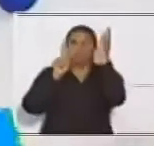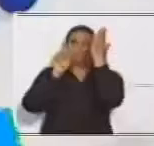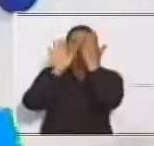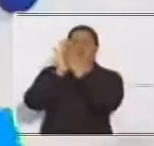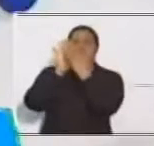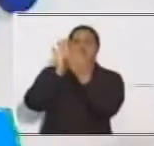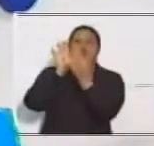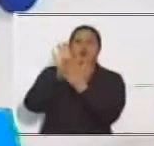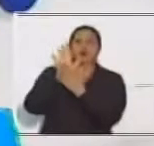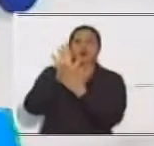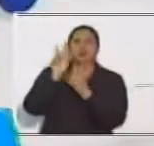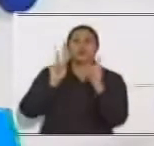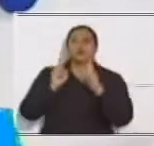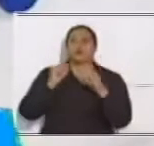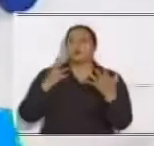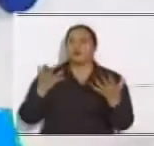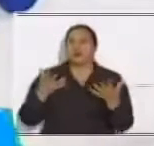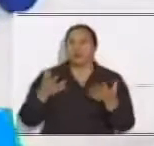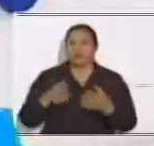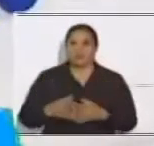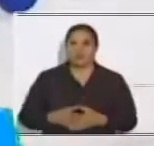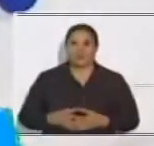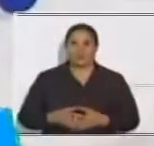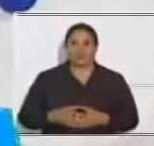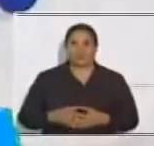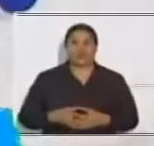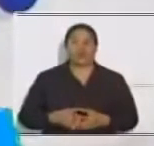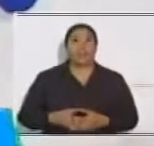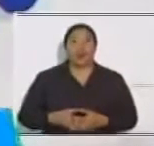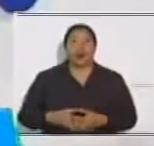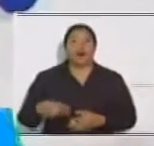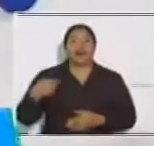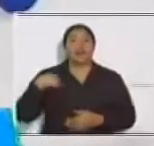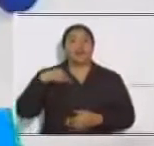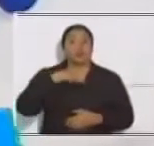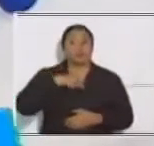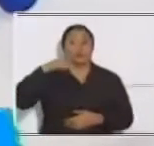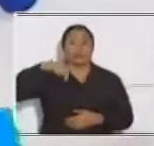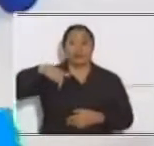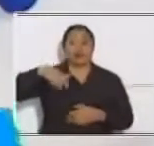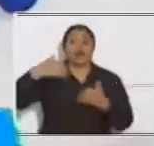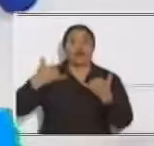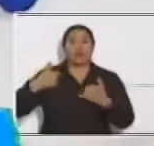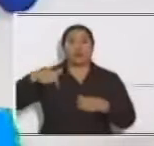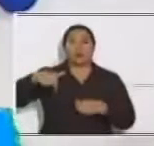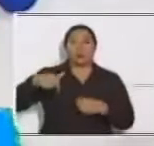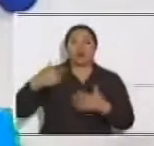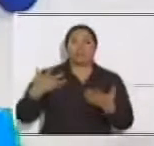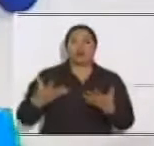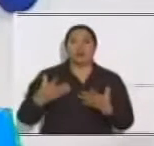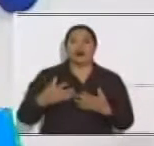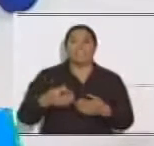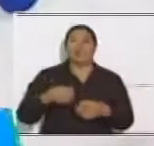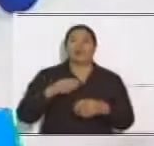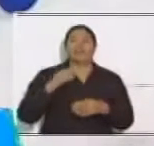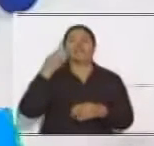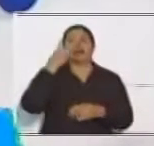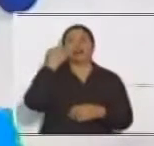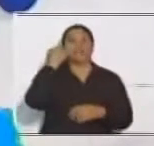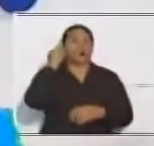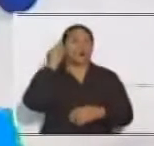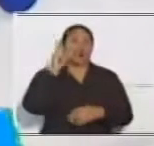ese número que está ahí? Nosotros, en este tiempo, siglo XXI, le conocemos esa